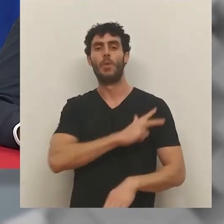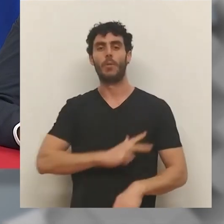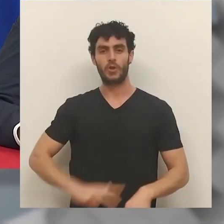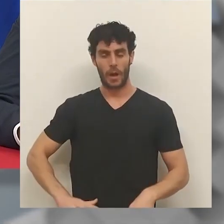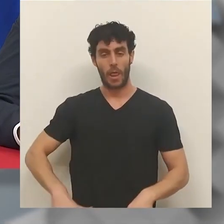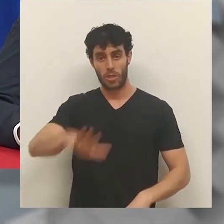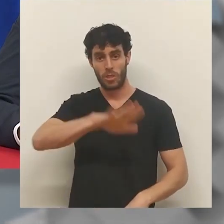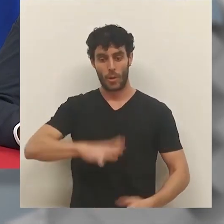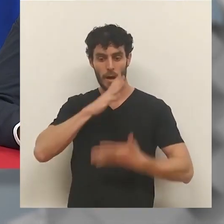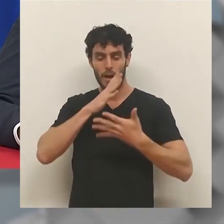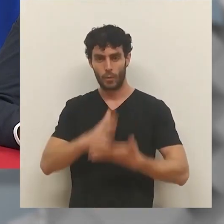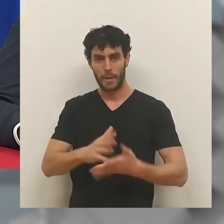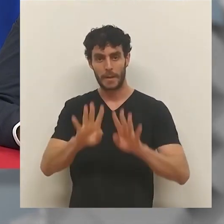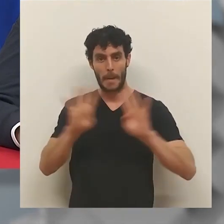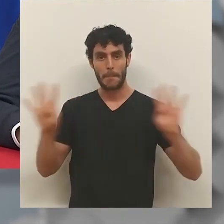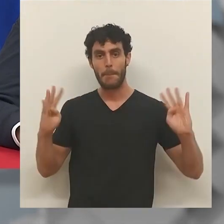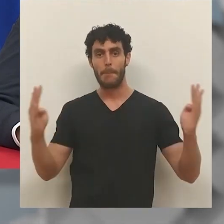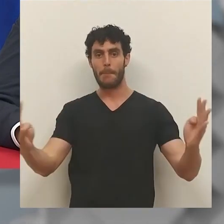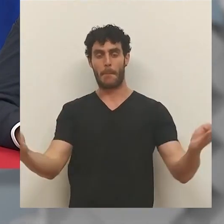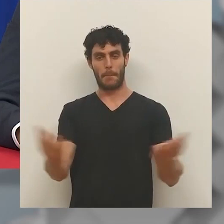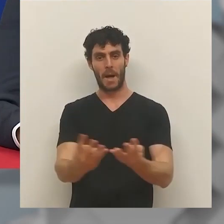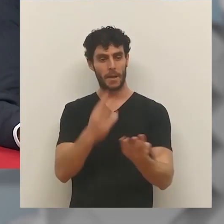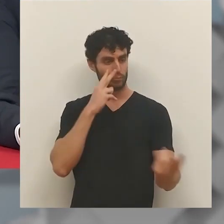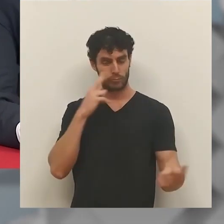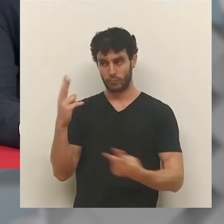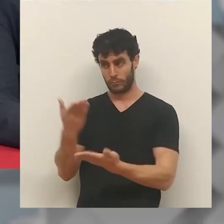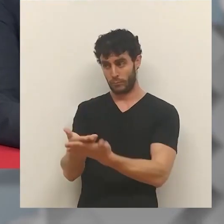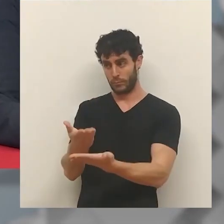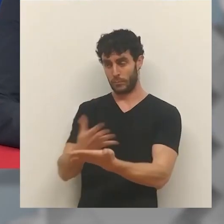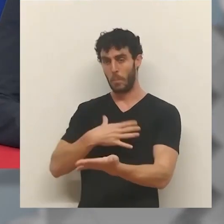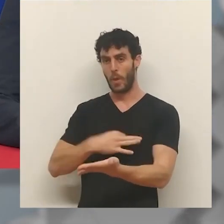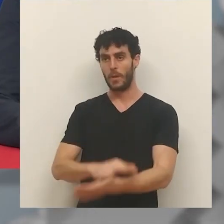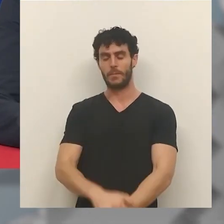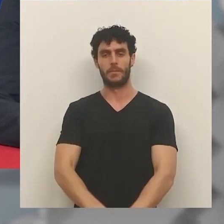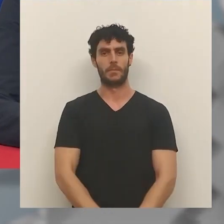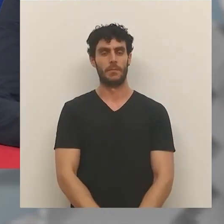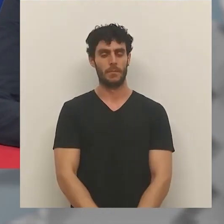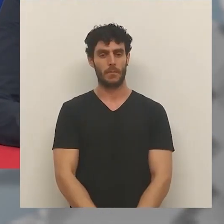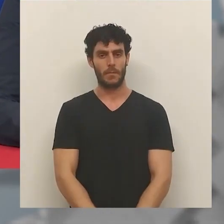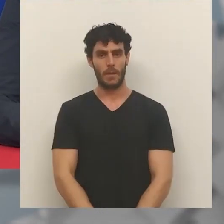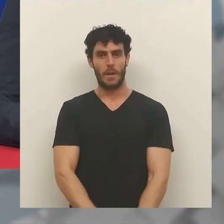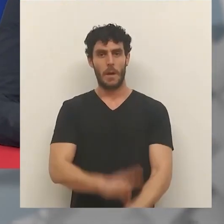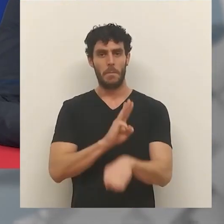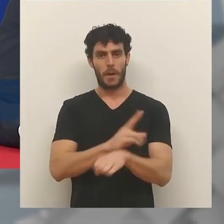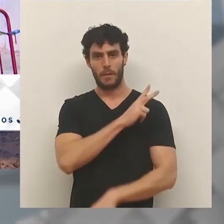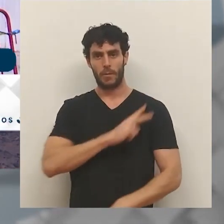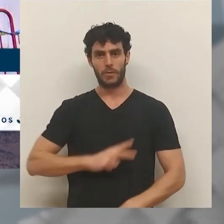Aparcamiento provisional en la zona que ahora mismo está vallada, como han podido ustedes comprobar.